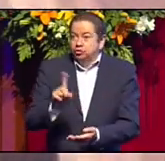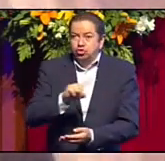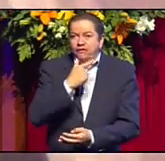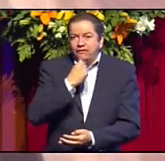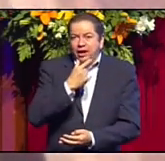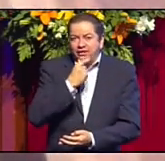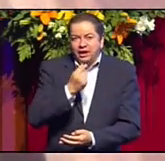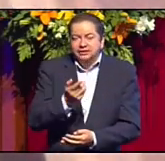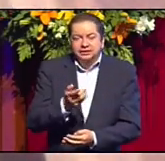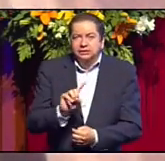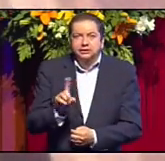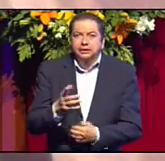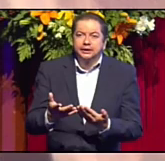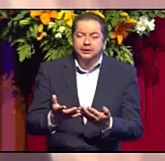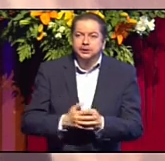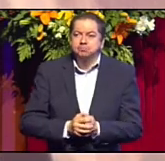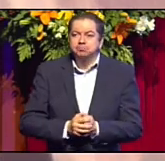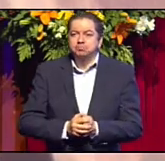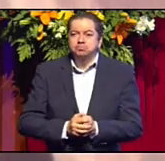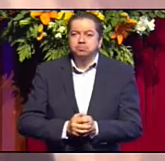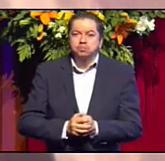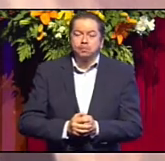fácil,